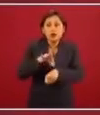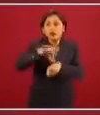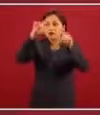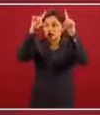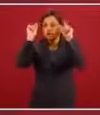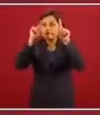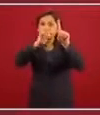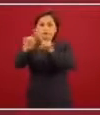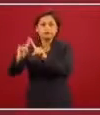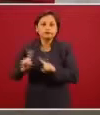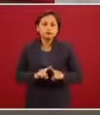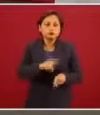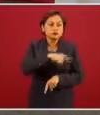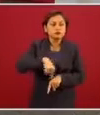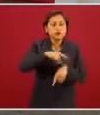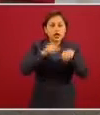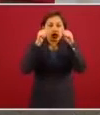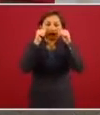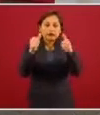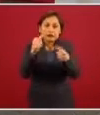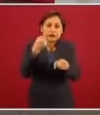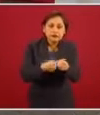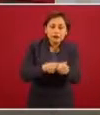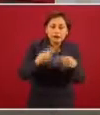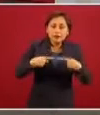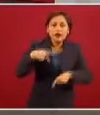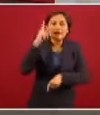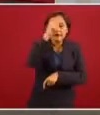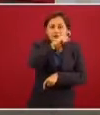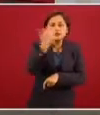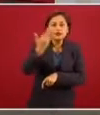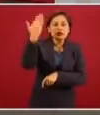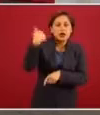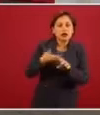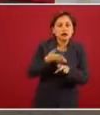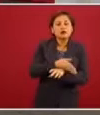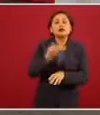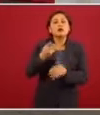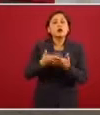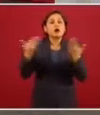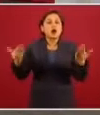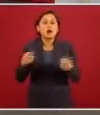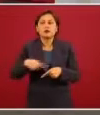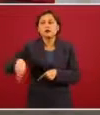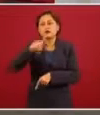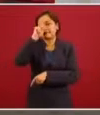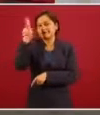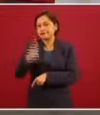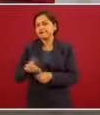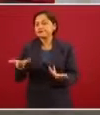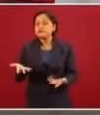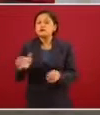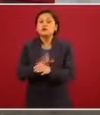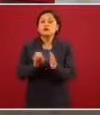enfermedad, con mayor razón esta. En las disposiciones que se establecen en el acuerdo del secretario de Salud,